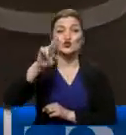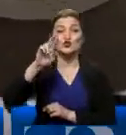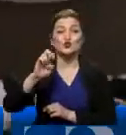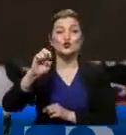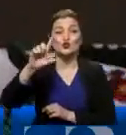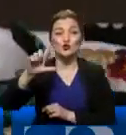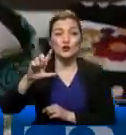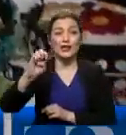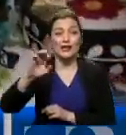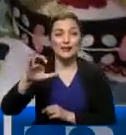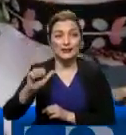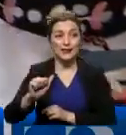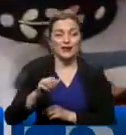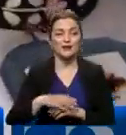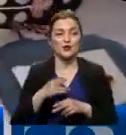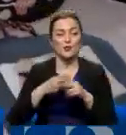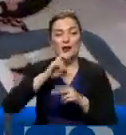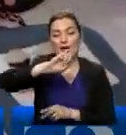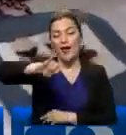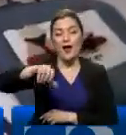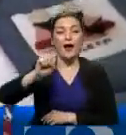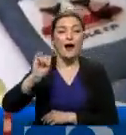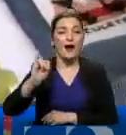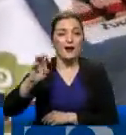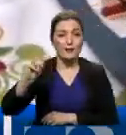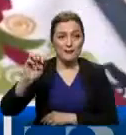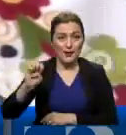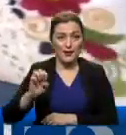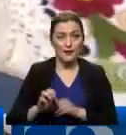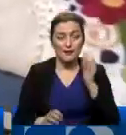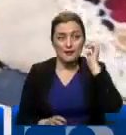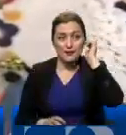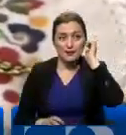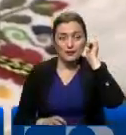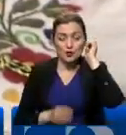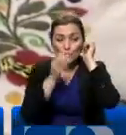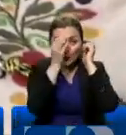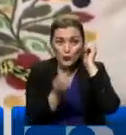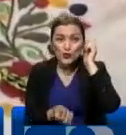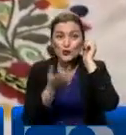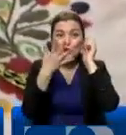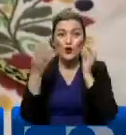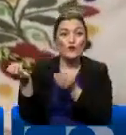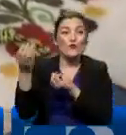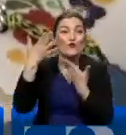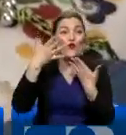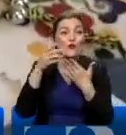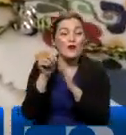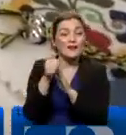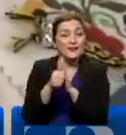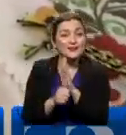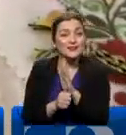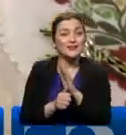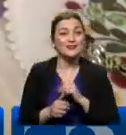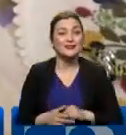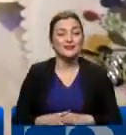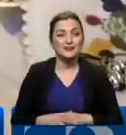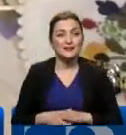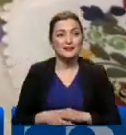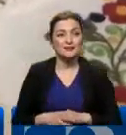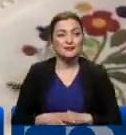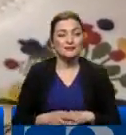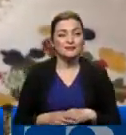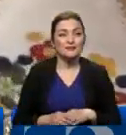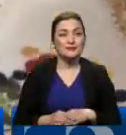señor Jaime Salzosa. Buenos días, Jaime. Por favor, cuéntenos un poquito sobre estas artesanías, estos bordados que se hacen en